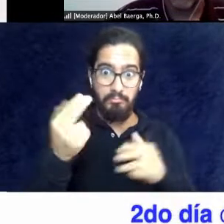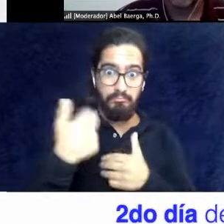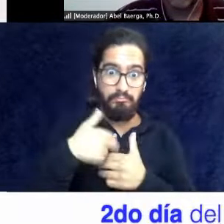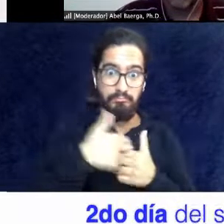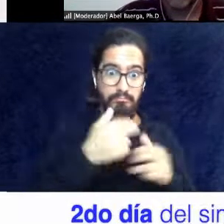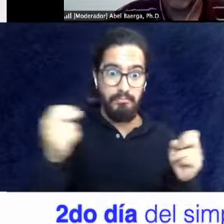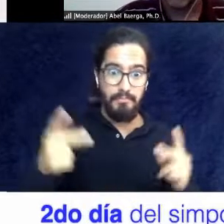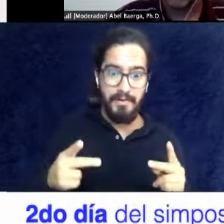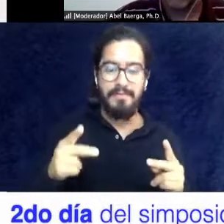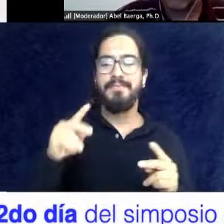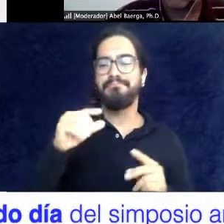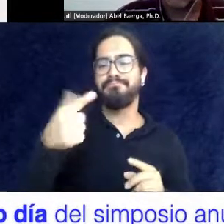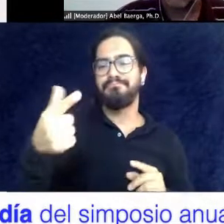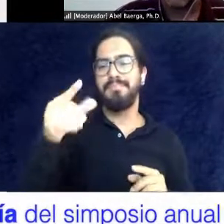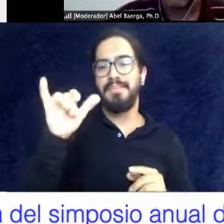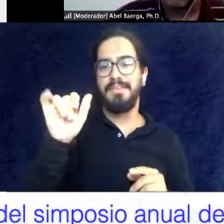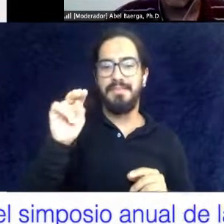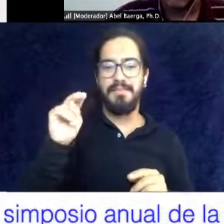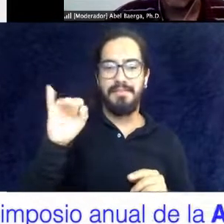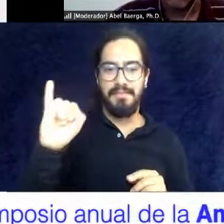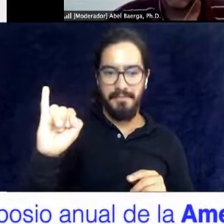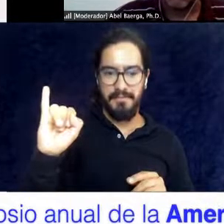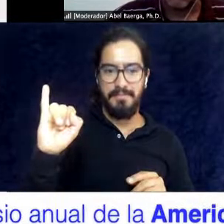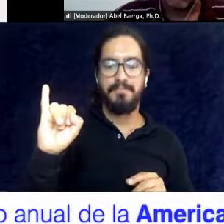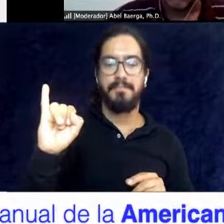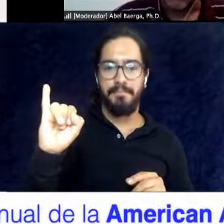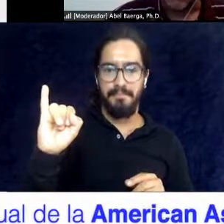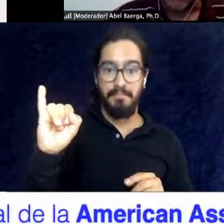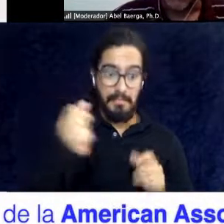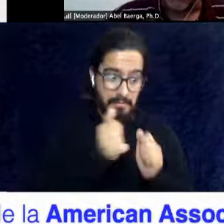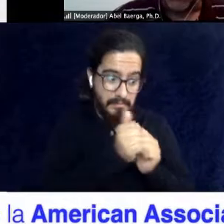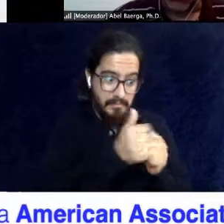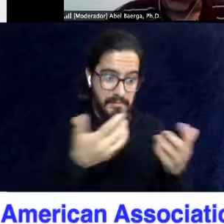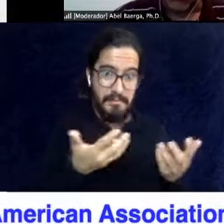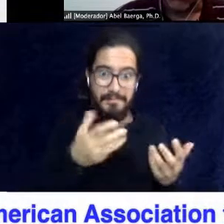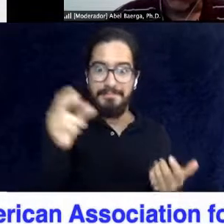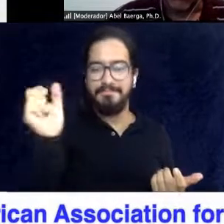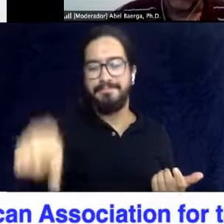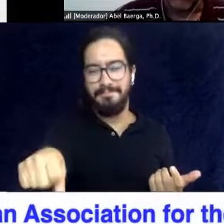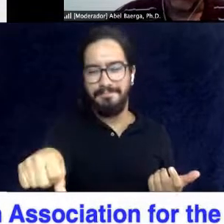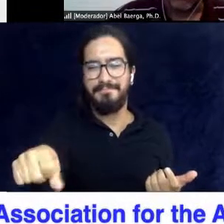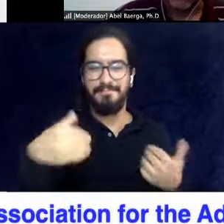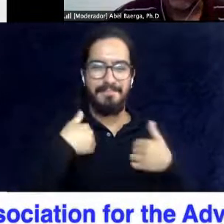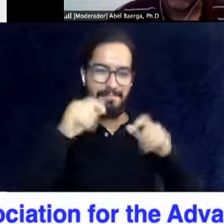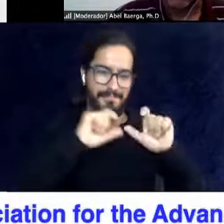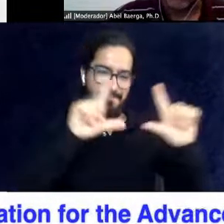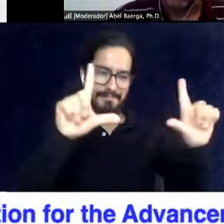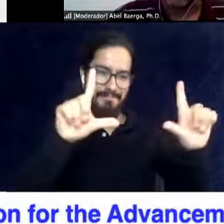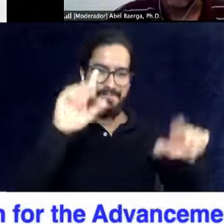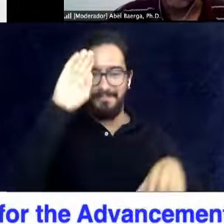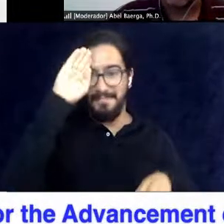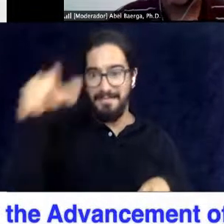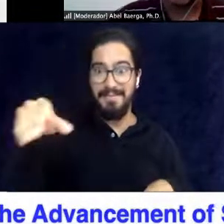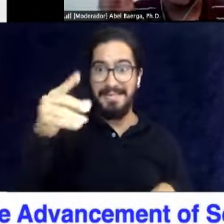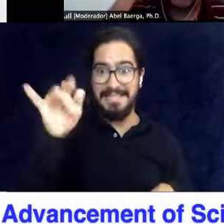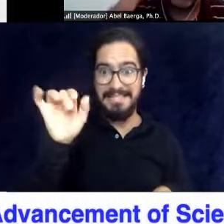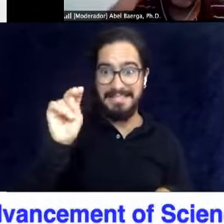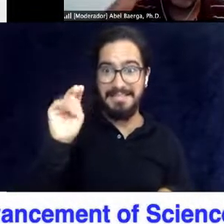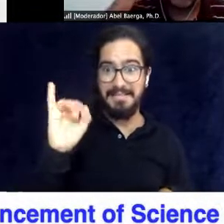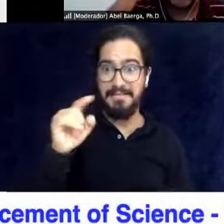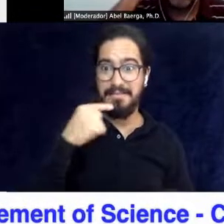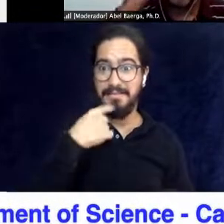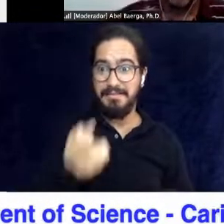Yanis. Yanis, estás aquí conmigo, ¿verdad? Sí, los slides los tengo yo. Ah, ok, Hola. perfecto. ¿Y quién tiene el control? ¿El control lo